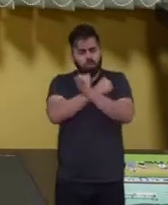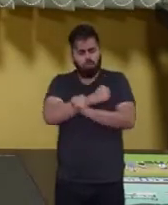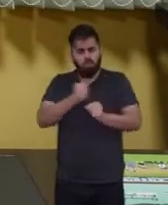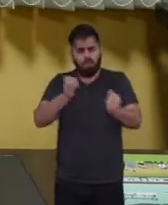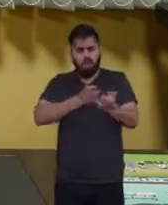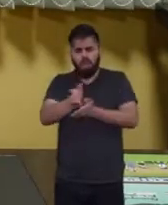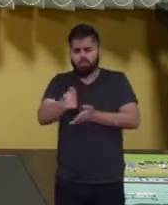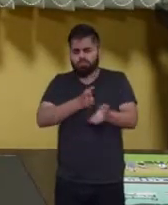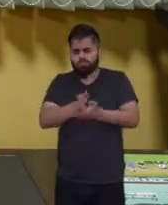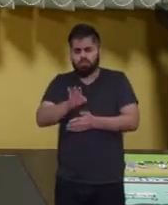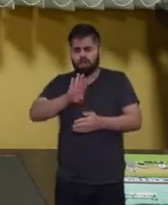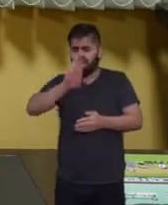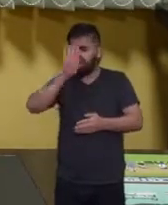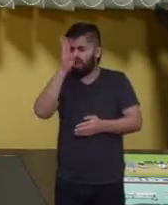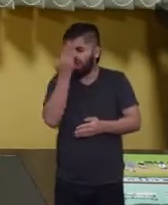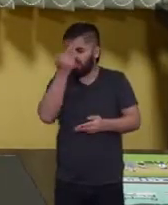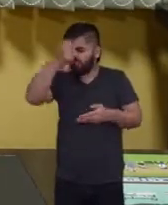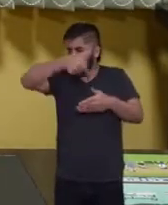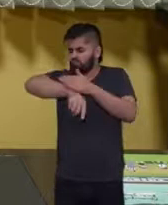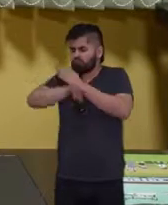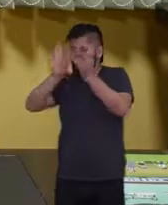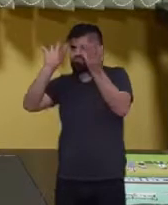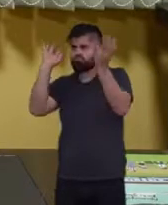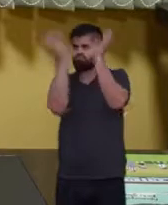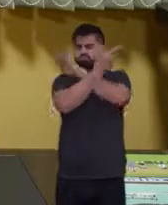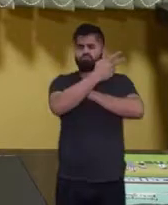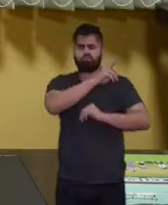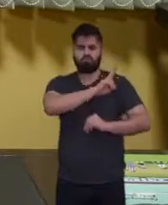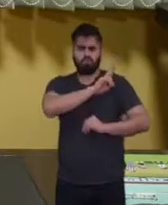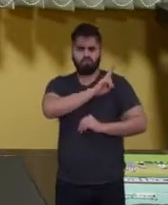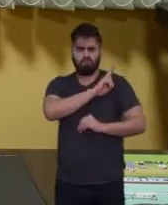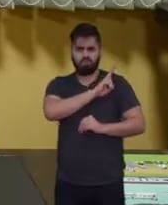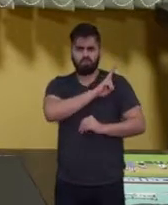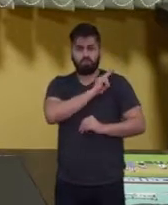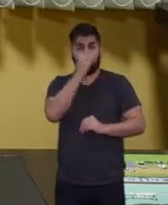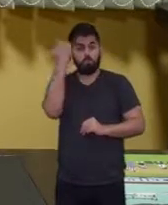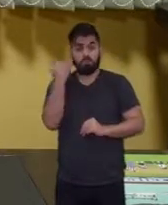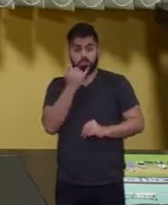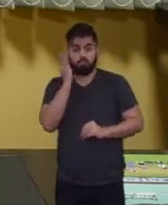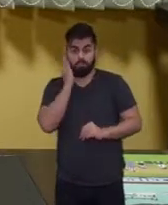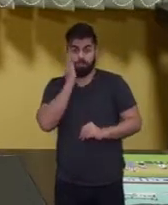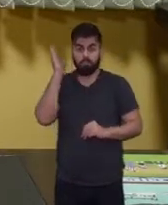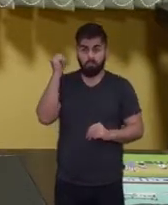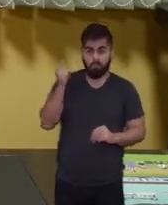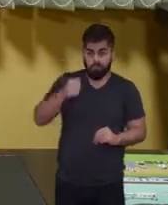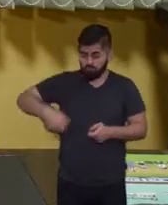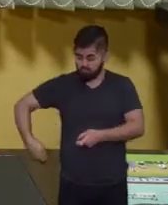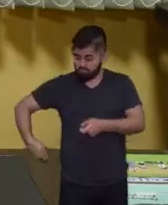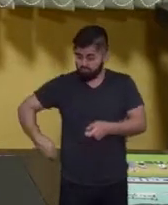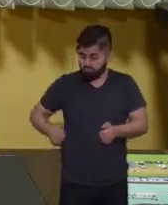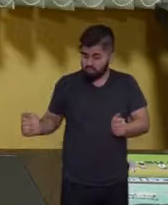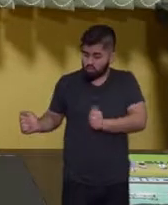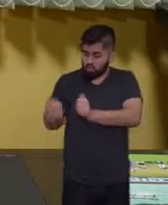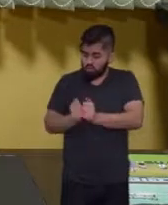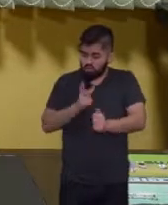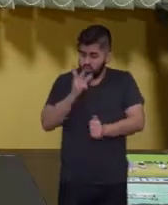de impactar en la vida de cada uno de estos niños. Que con esperanza la mamá, el papá trae a la escuela y cree